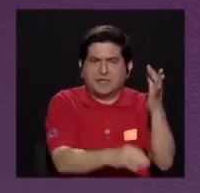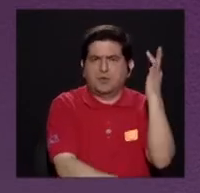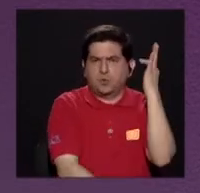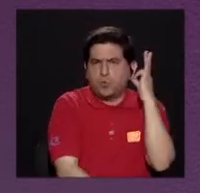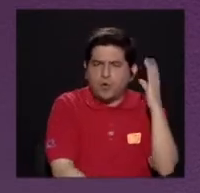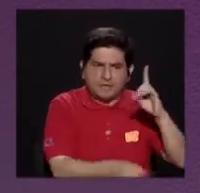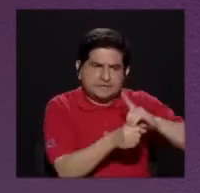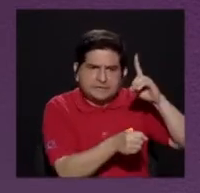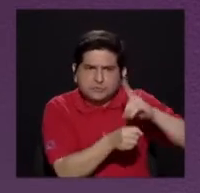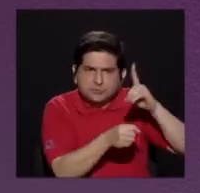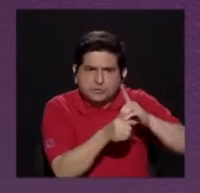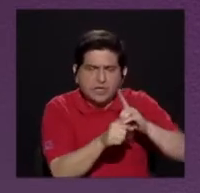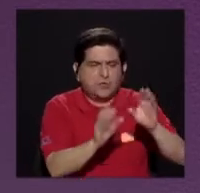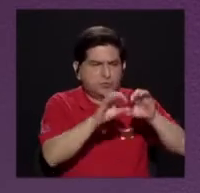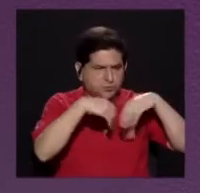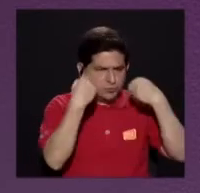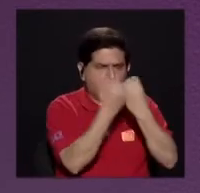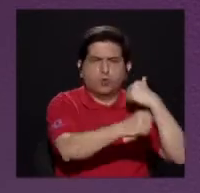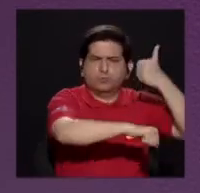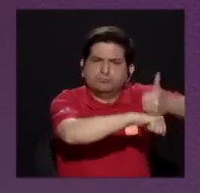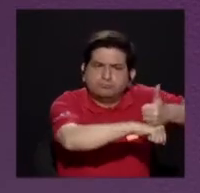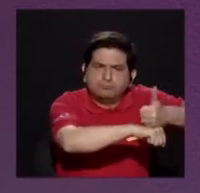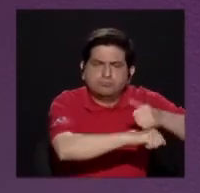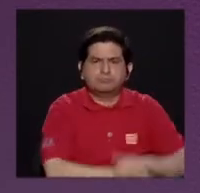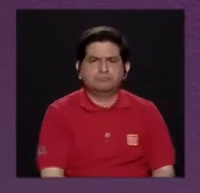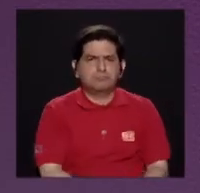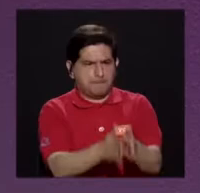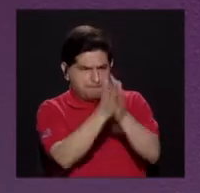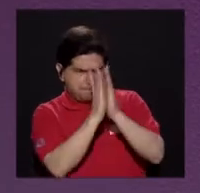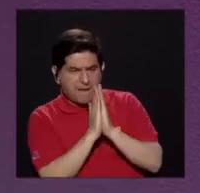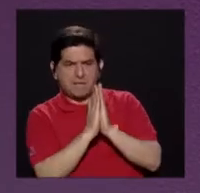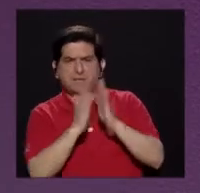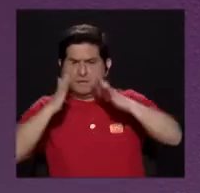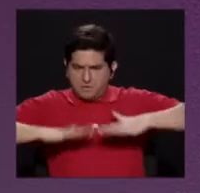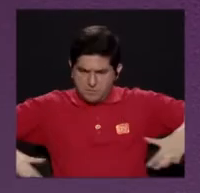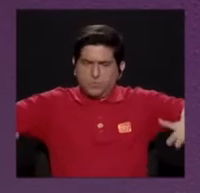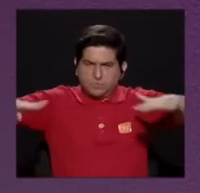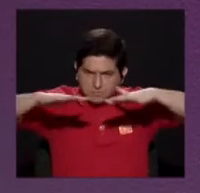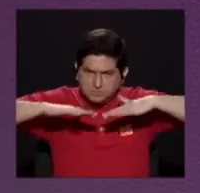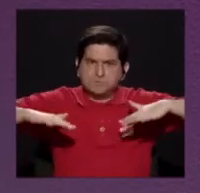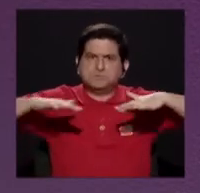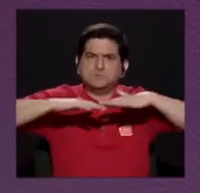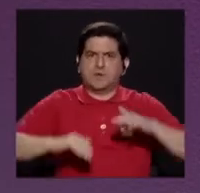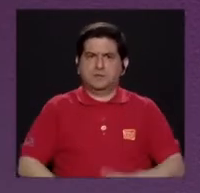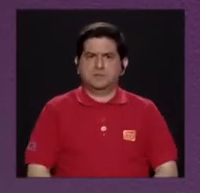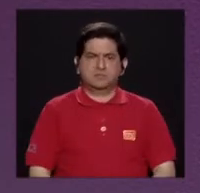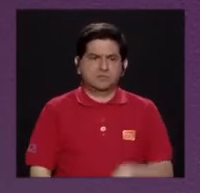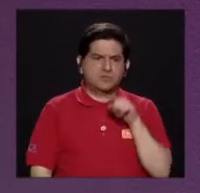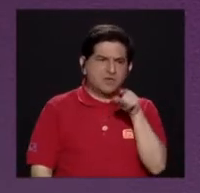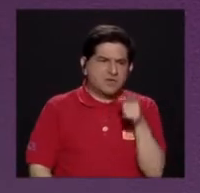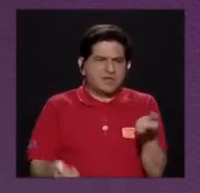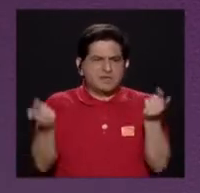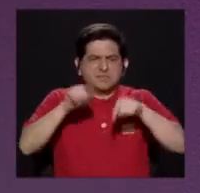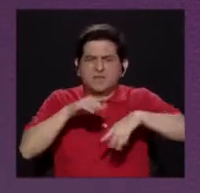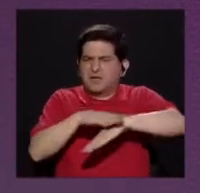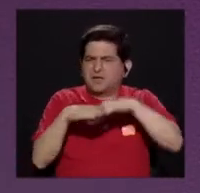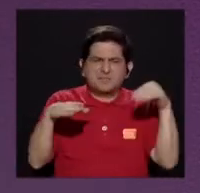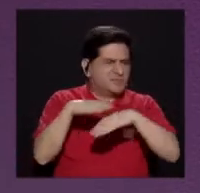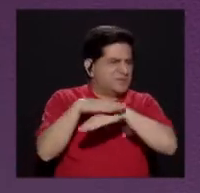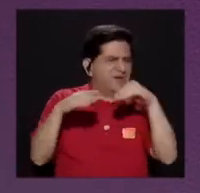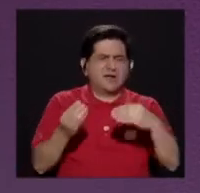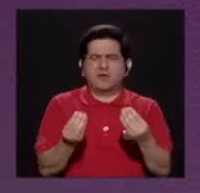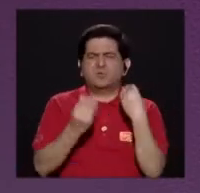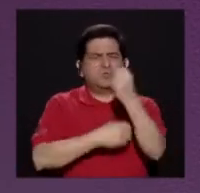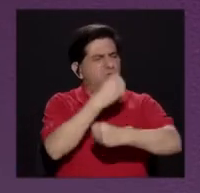mujeres diputadas por organizarse, por reclamar, digamos, espacios de los que han estado excluidas desde hace